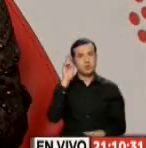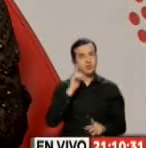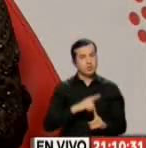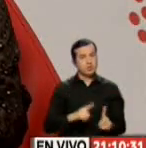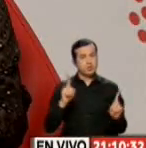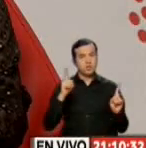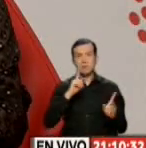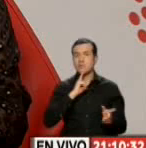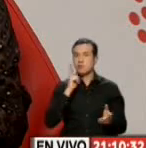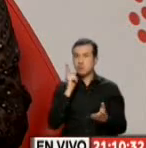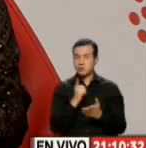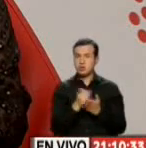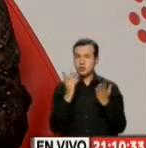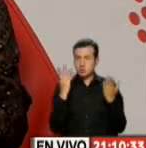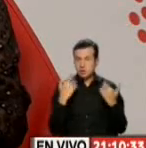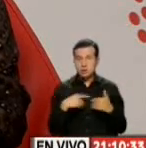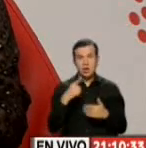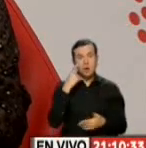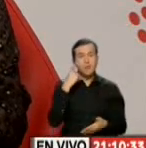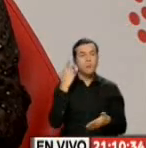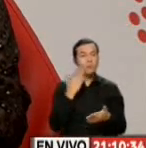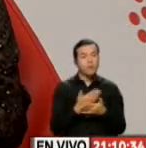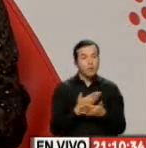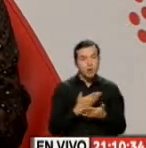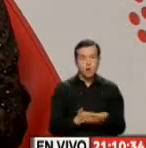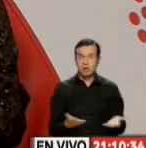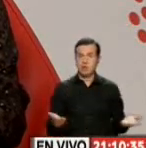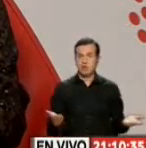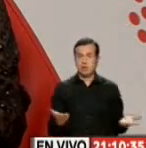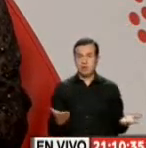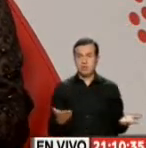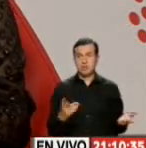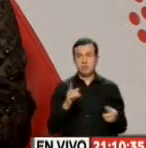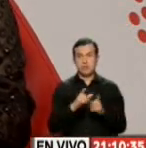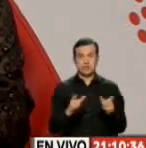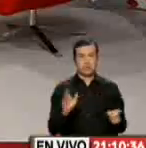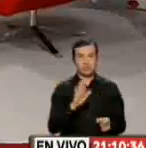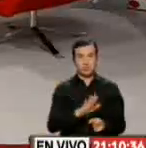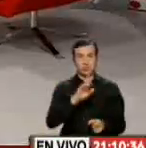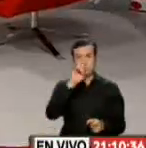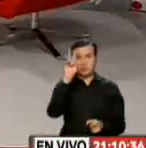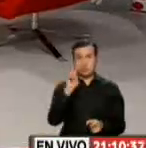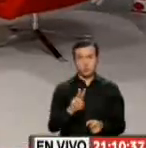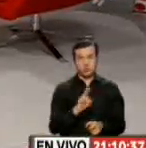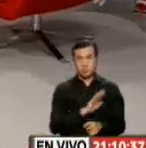contrario. El hecho de que está evidenciando la vulnerabilidad de los ciudadanos venezolanos.